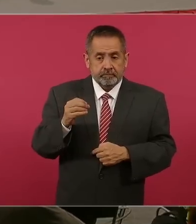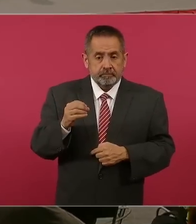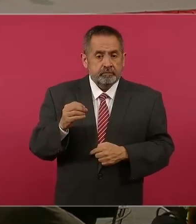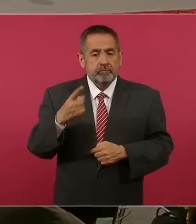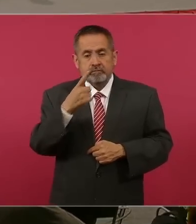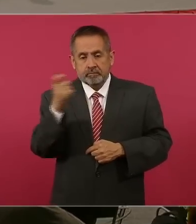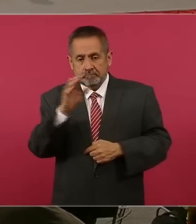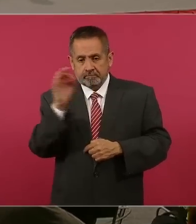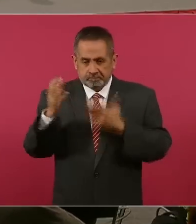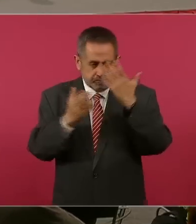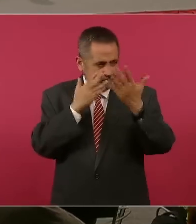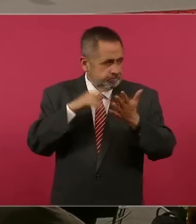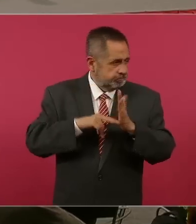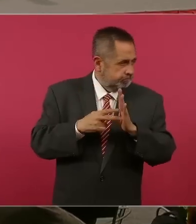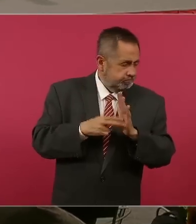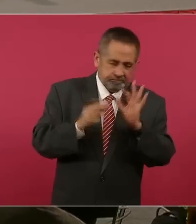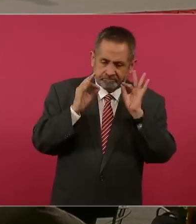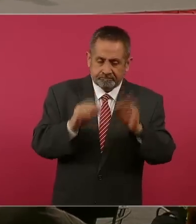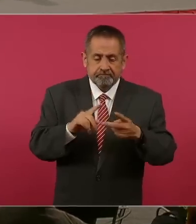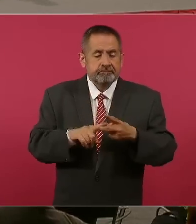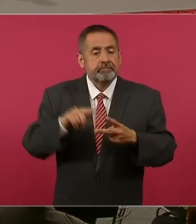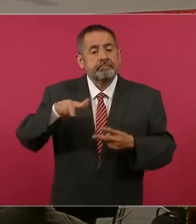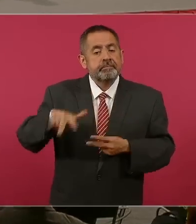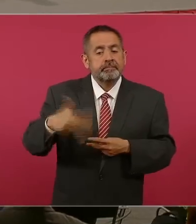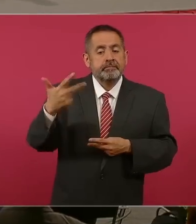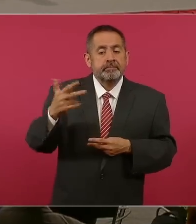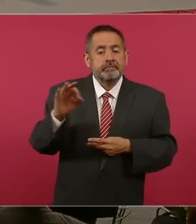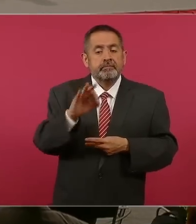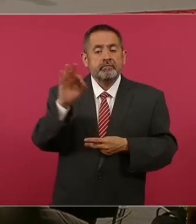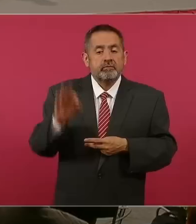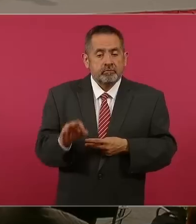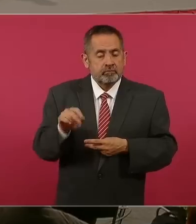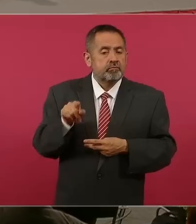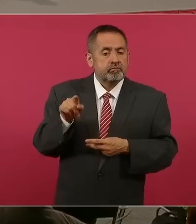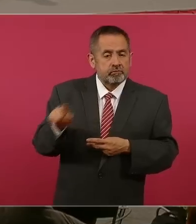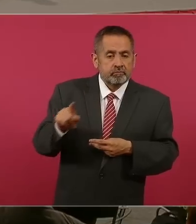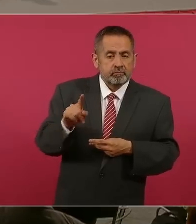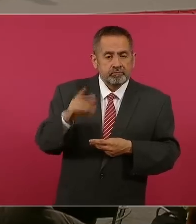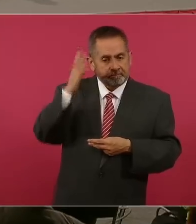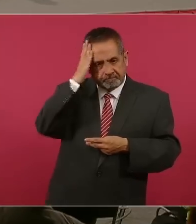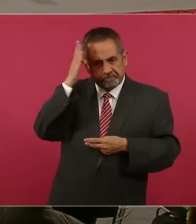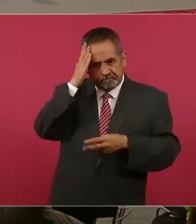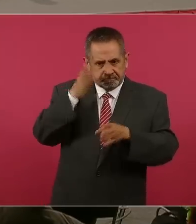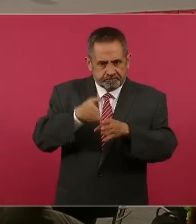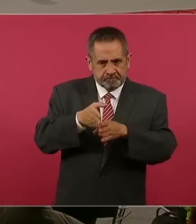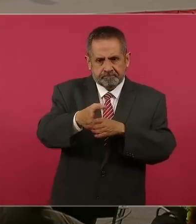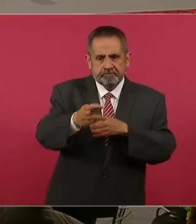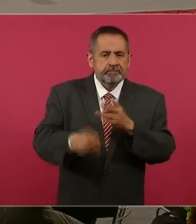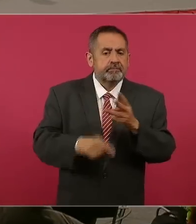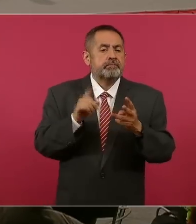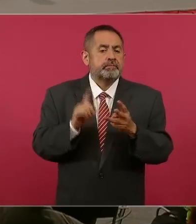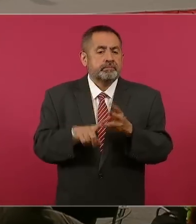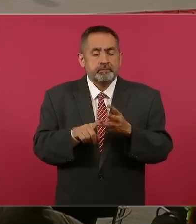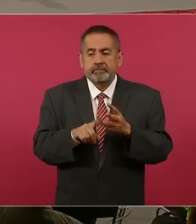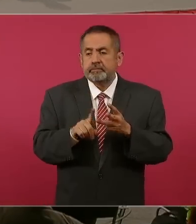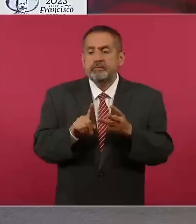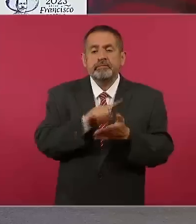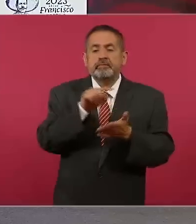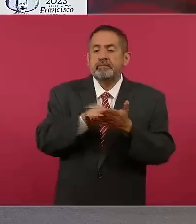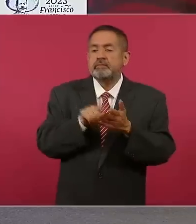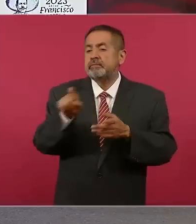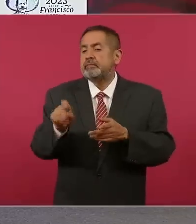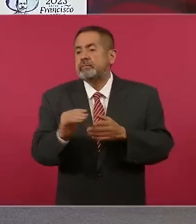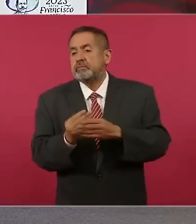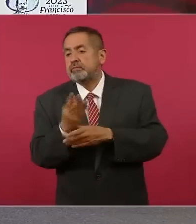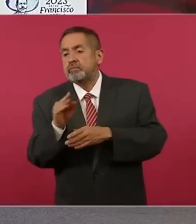estudios y proyectos, casi el 13% en respecto al canal principal. Las zonas de riego todavía no tenemos